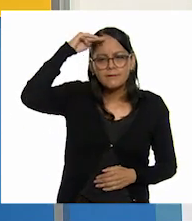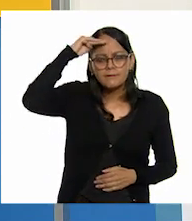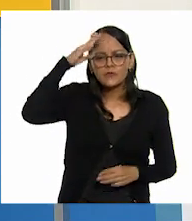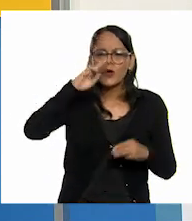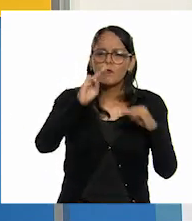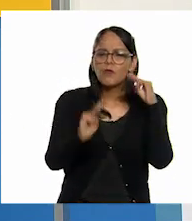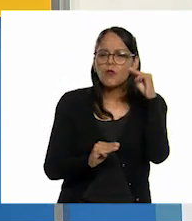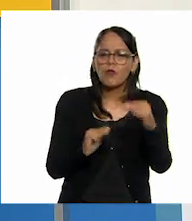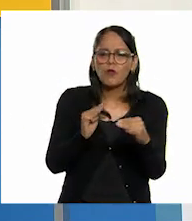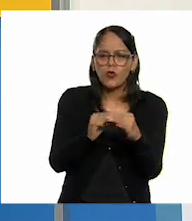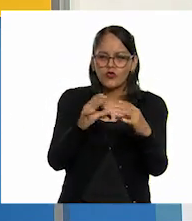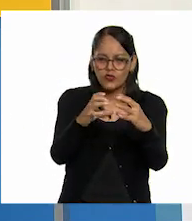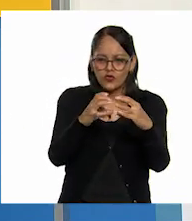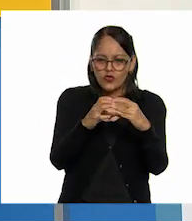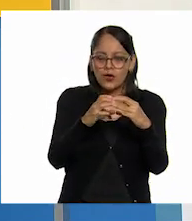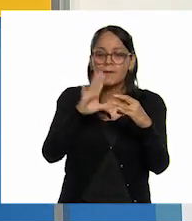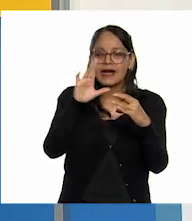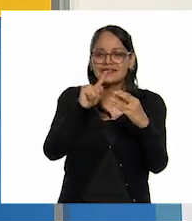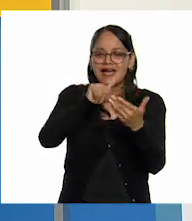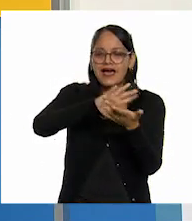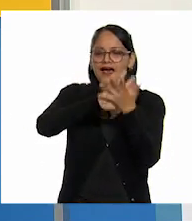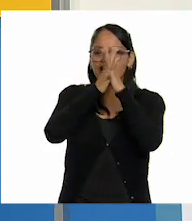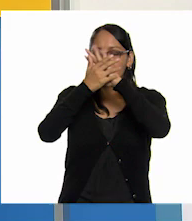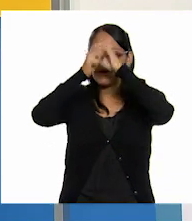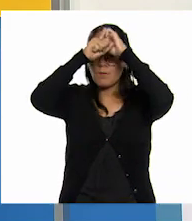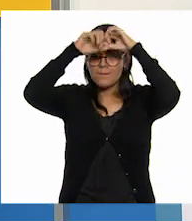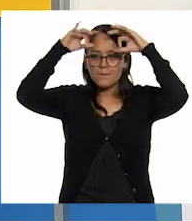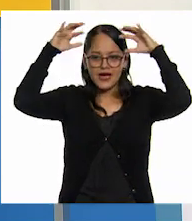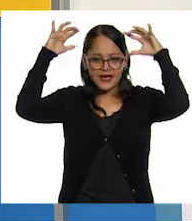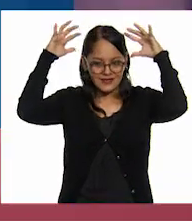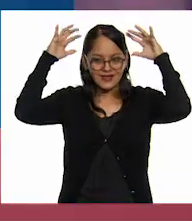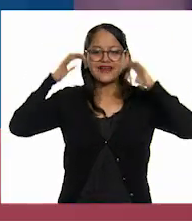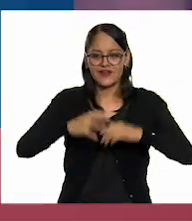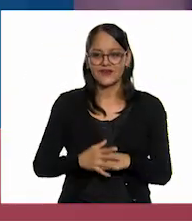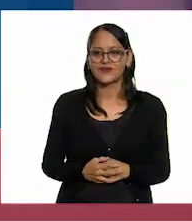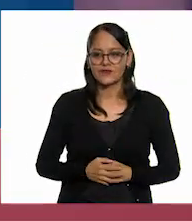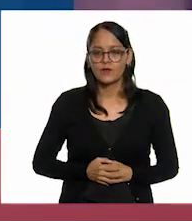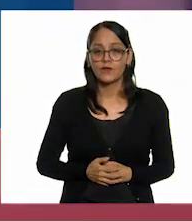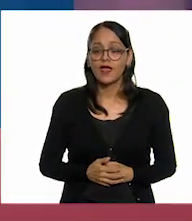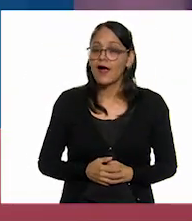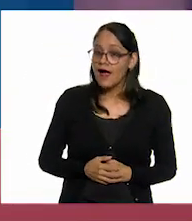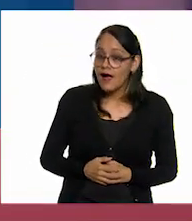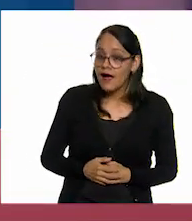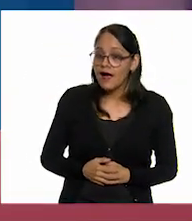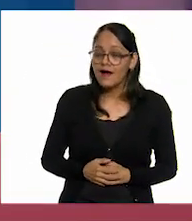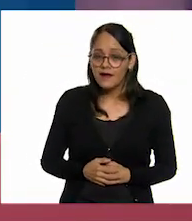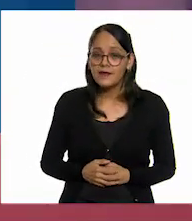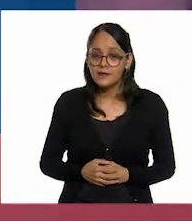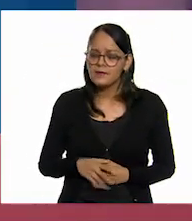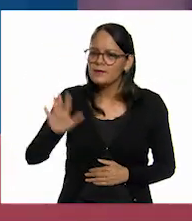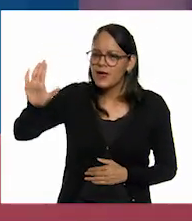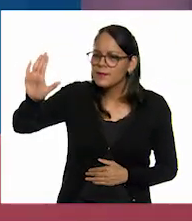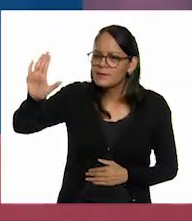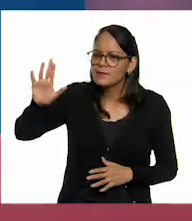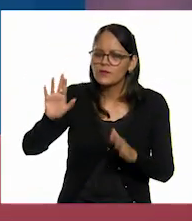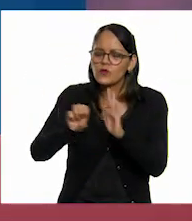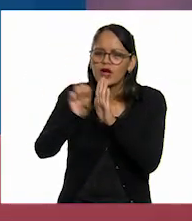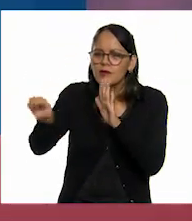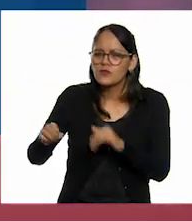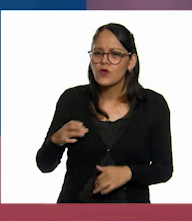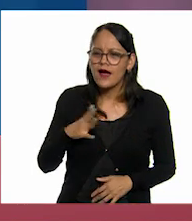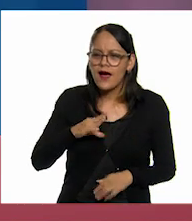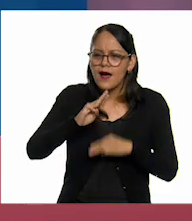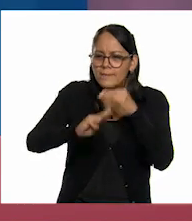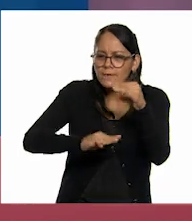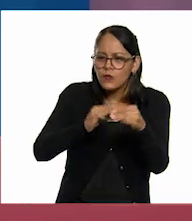de un mundo imaginario o literario. ¿No les parece? No, esperen. ¿Y si se trata de un mundo